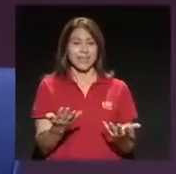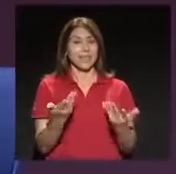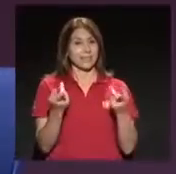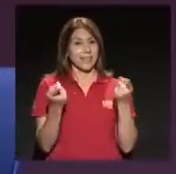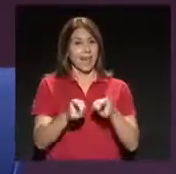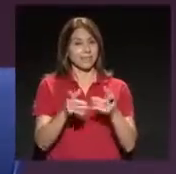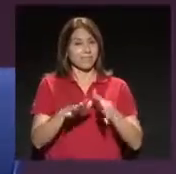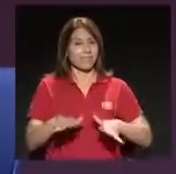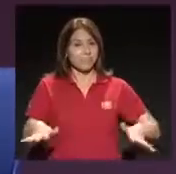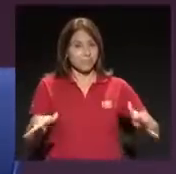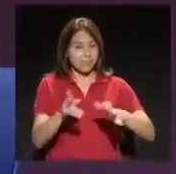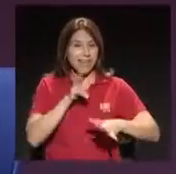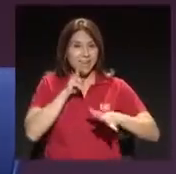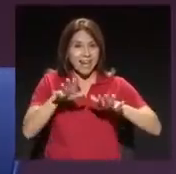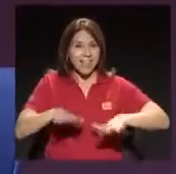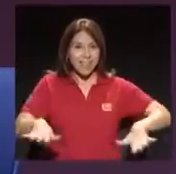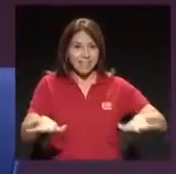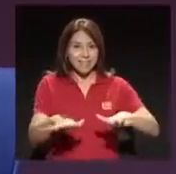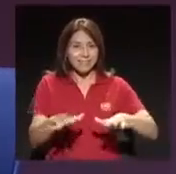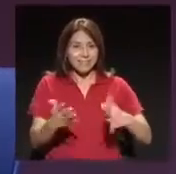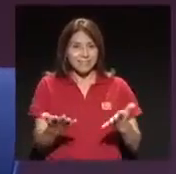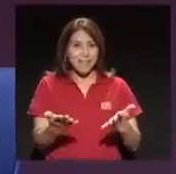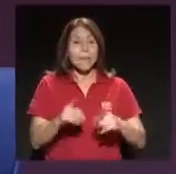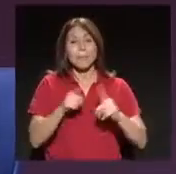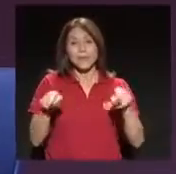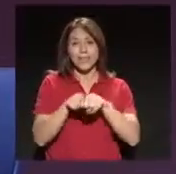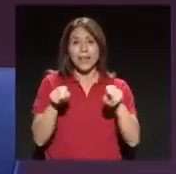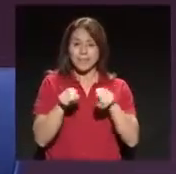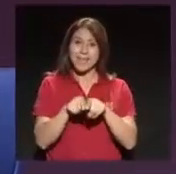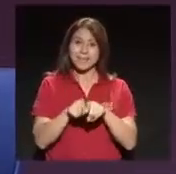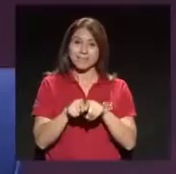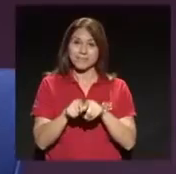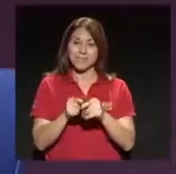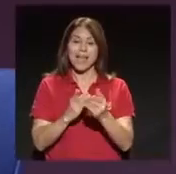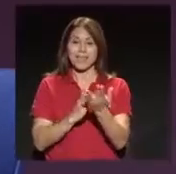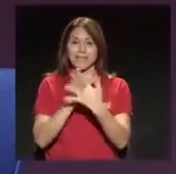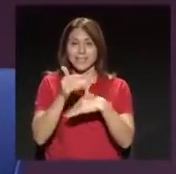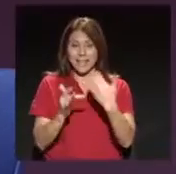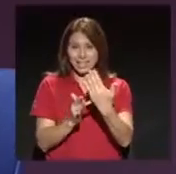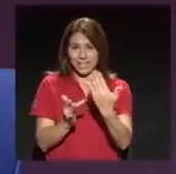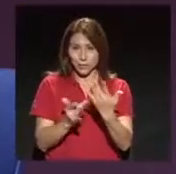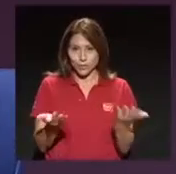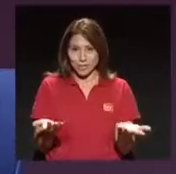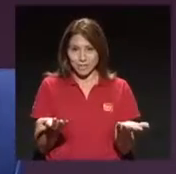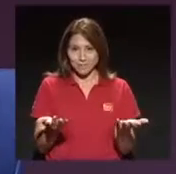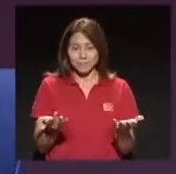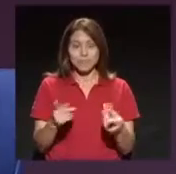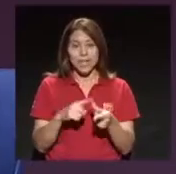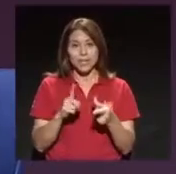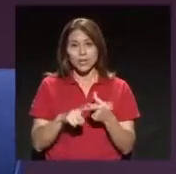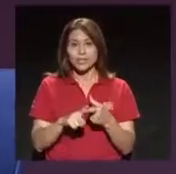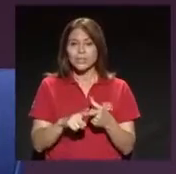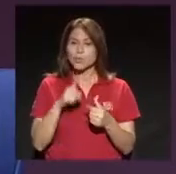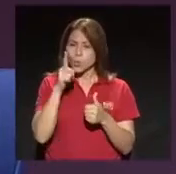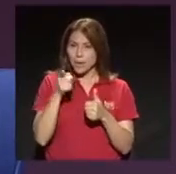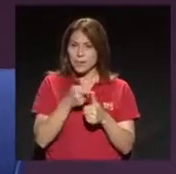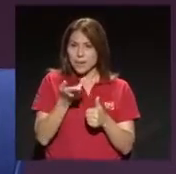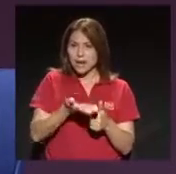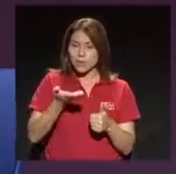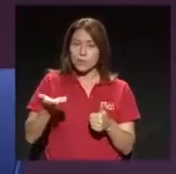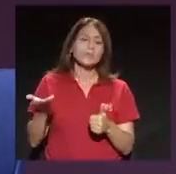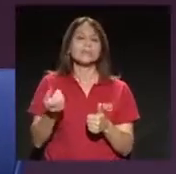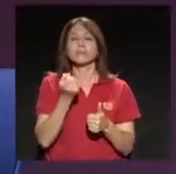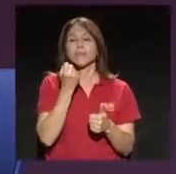dan en la realidad, para decirlo de alguna manera, pero también mediado por la tecnología. Entonces, una primera cosa es